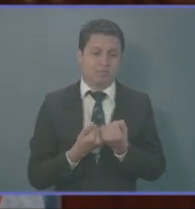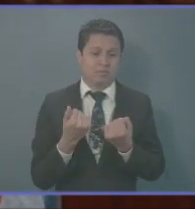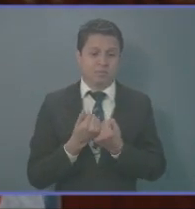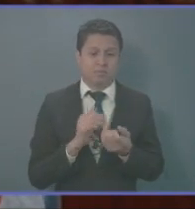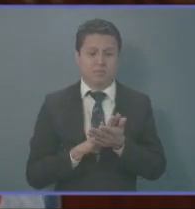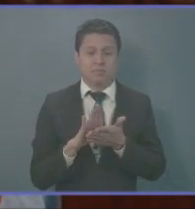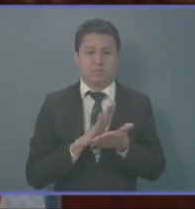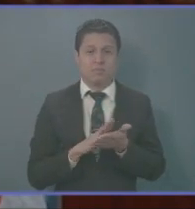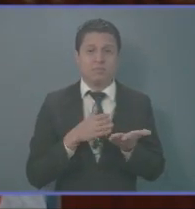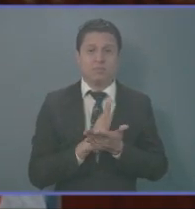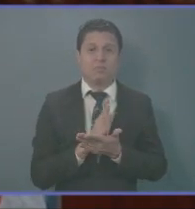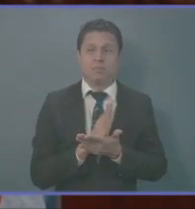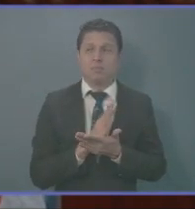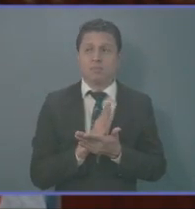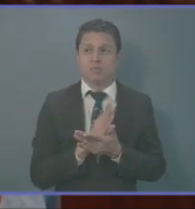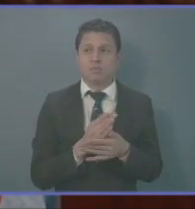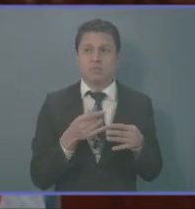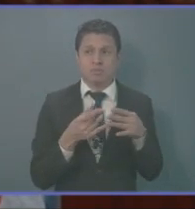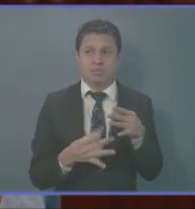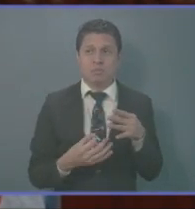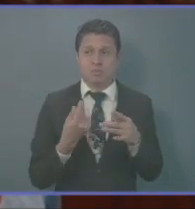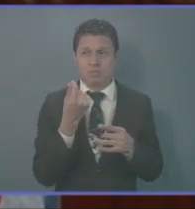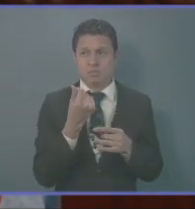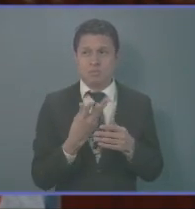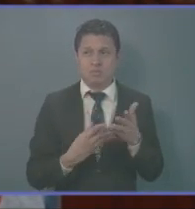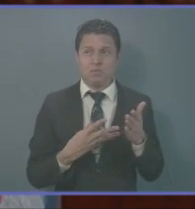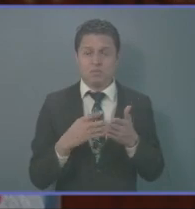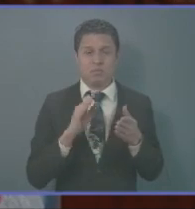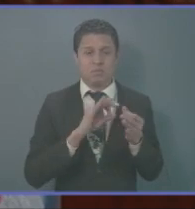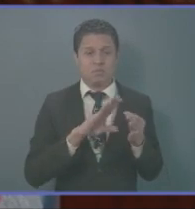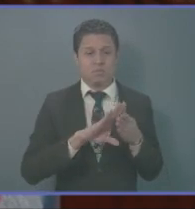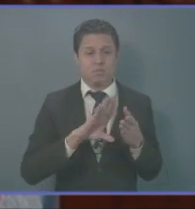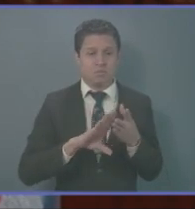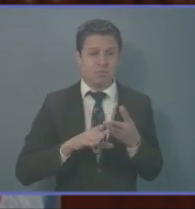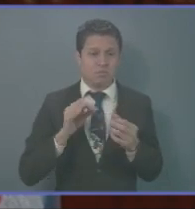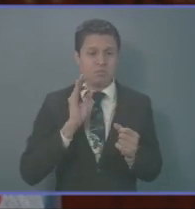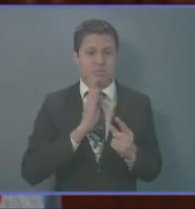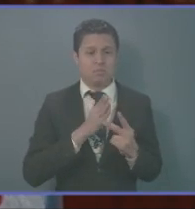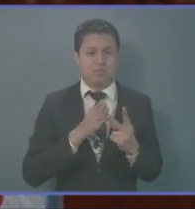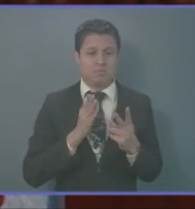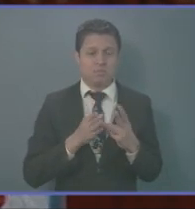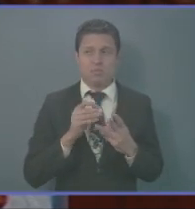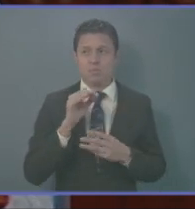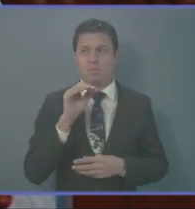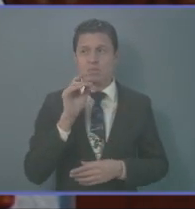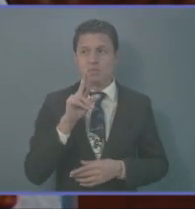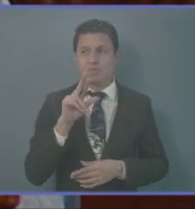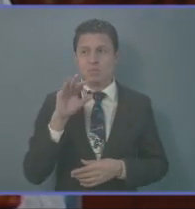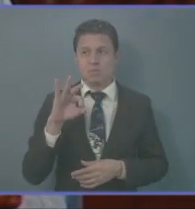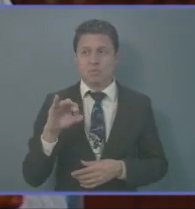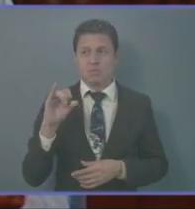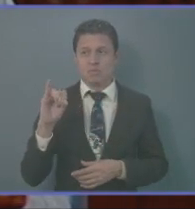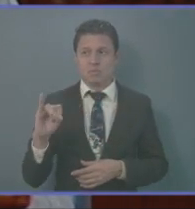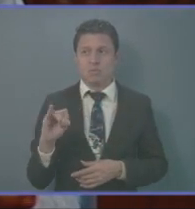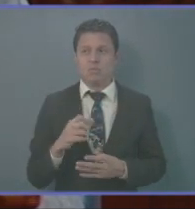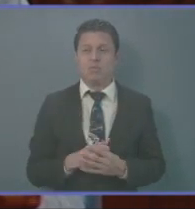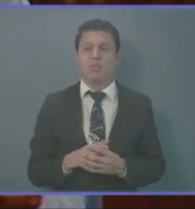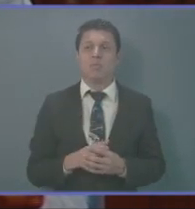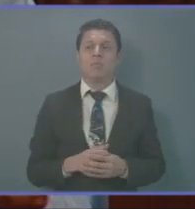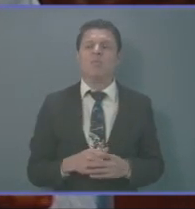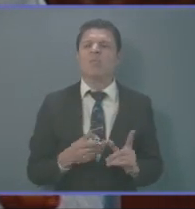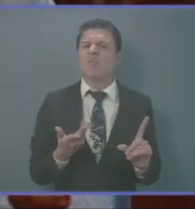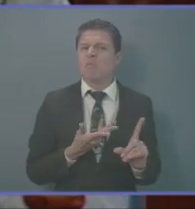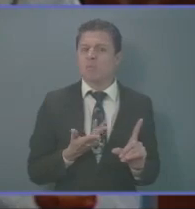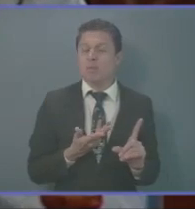el denominado Instrumento de Financiamiento Rápido, RFI, consistente en el uso